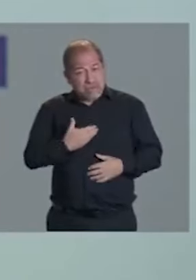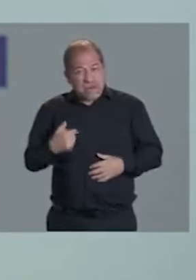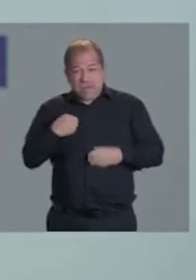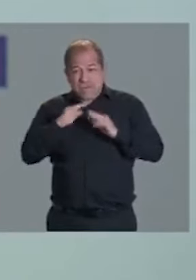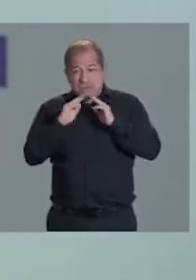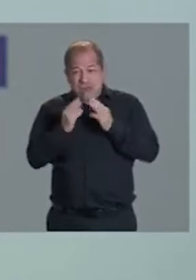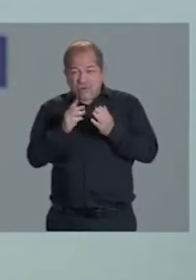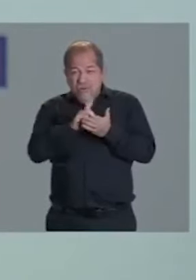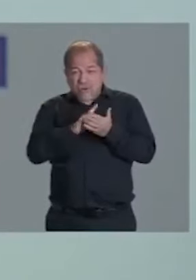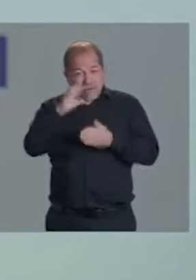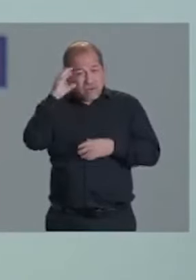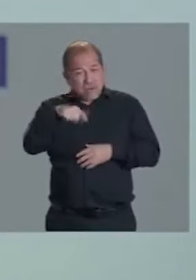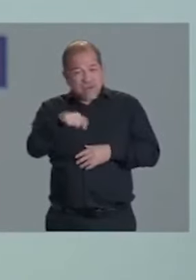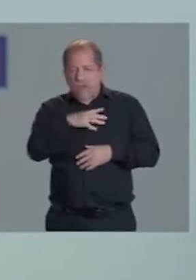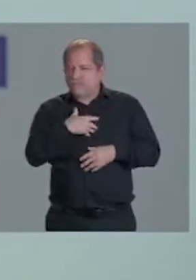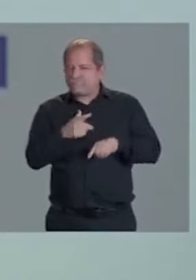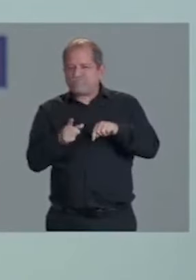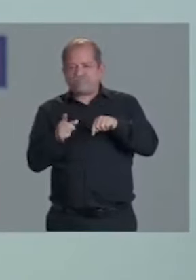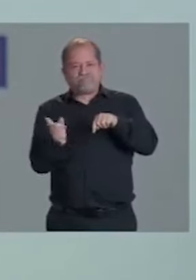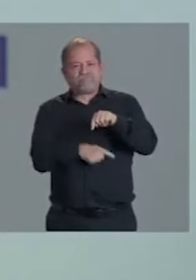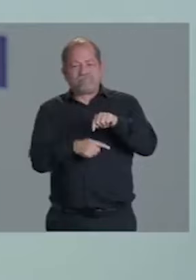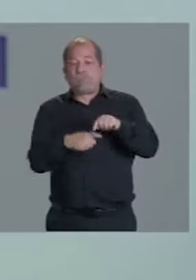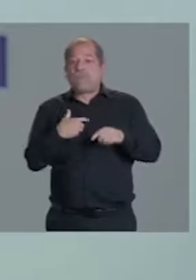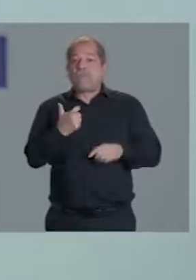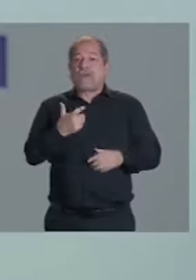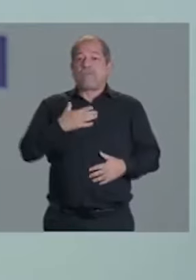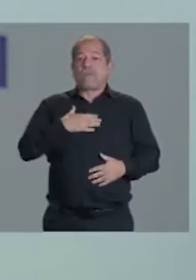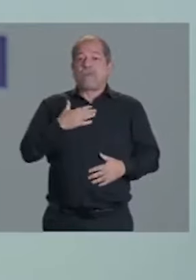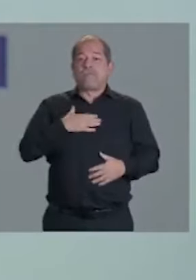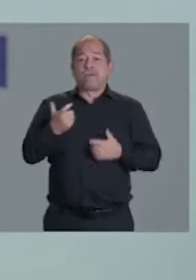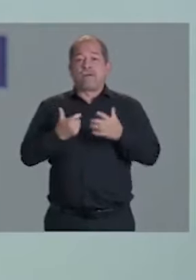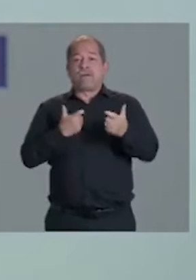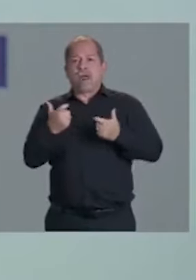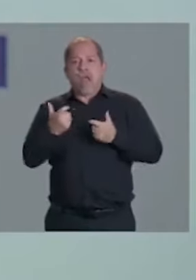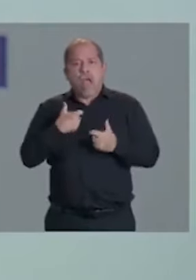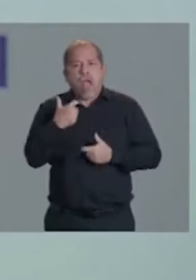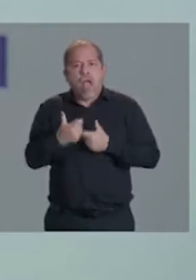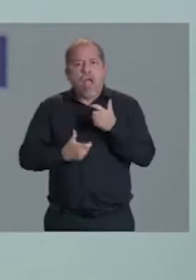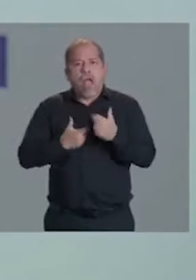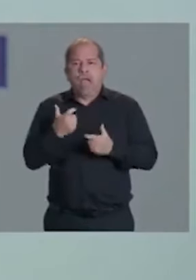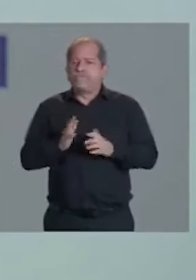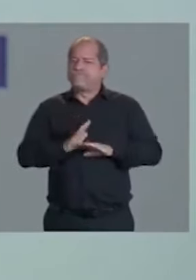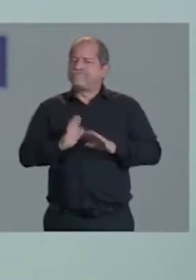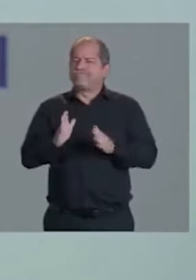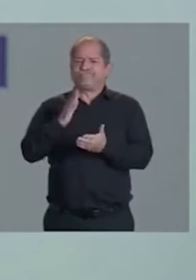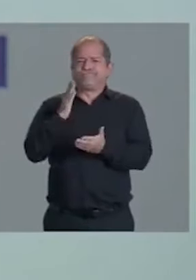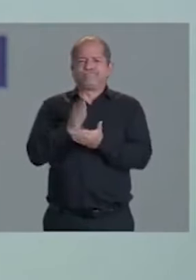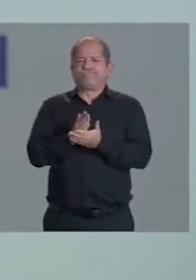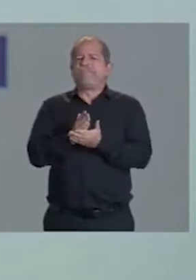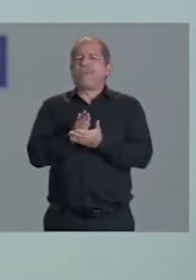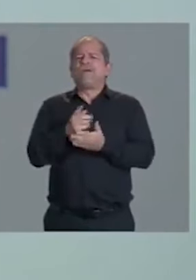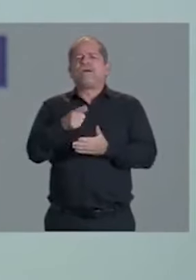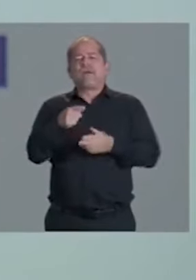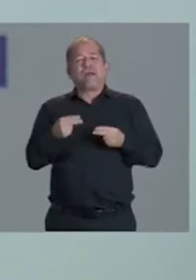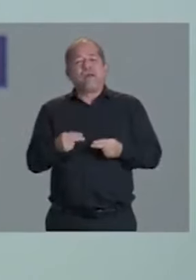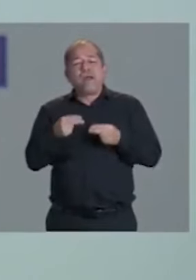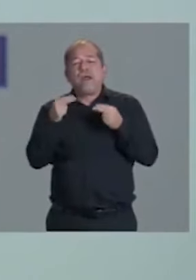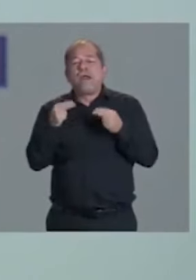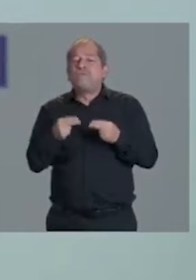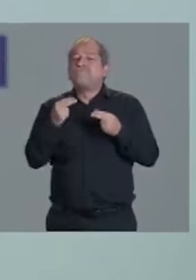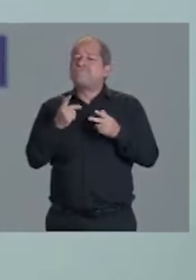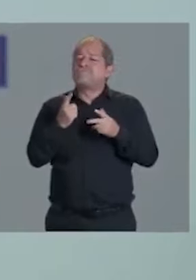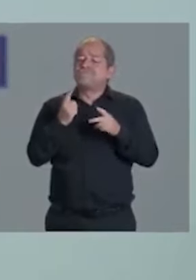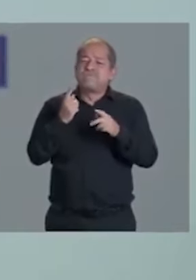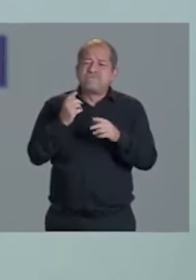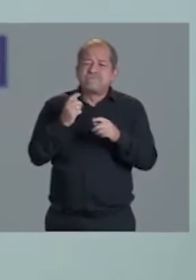Tú, productor, tú, transportista, tú, distribuidor de alimentos, no volverás a estar solo.